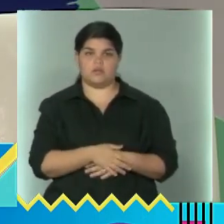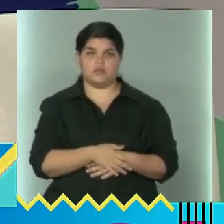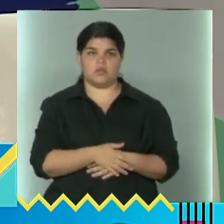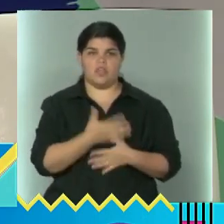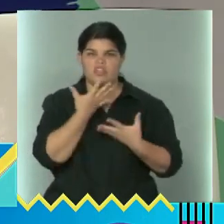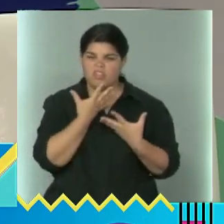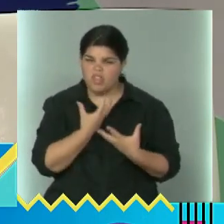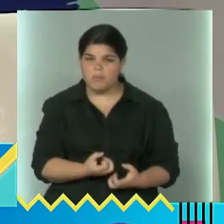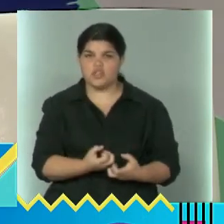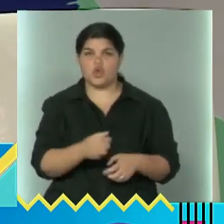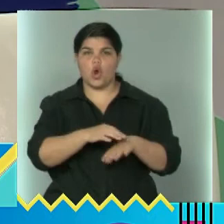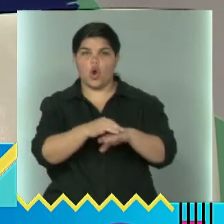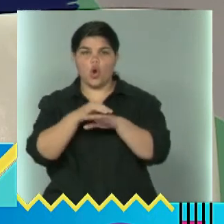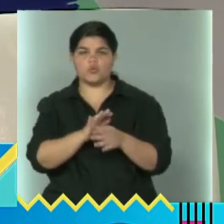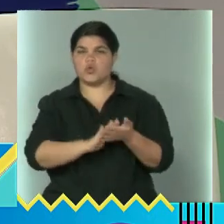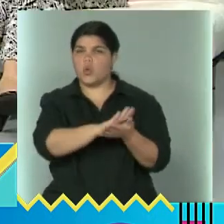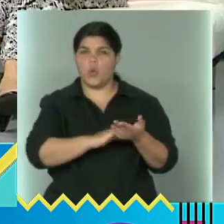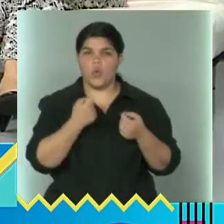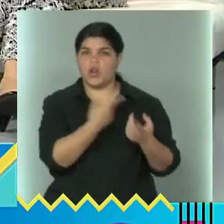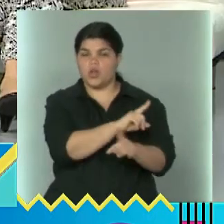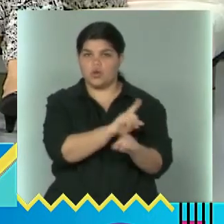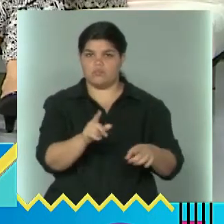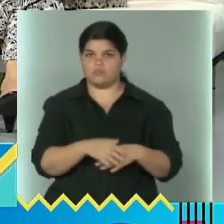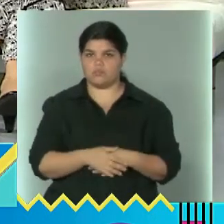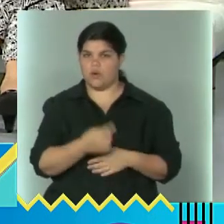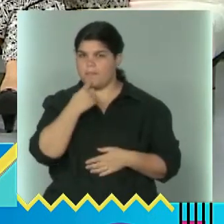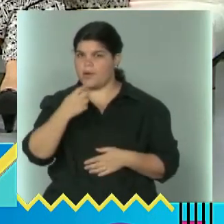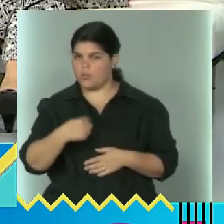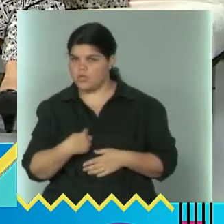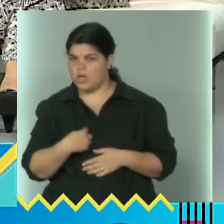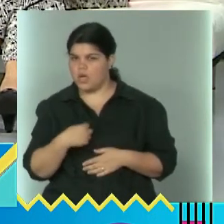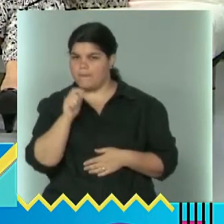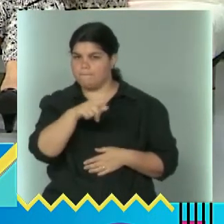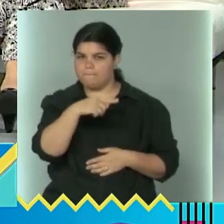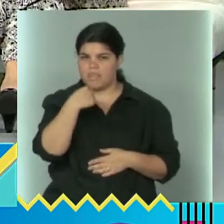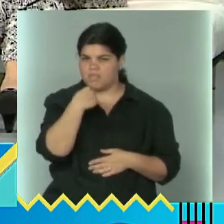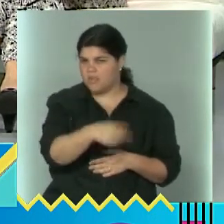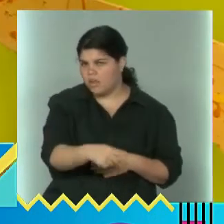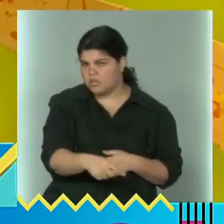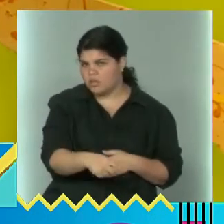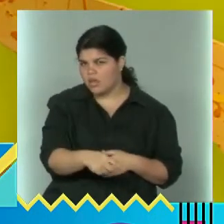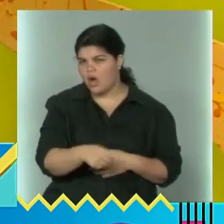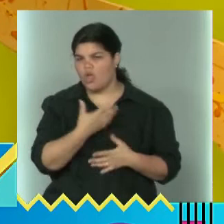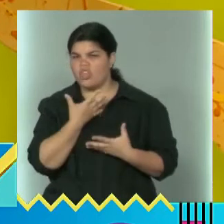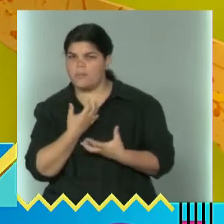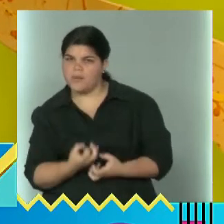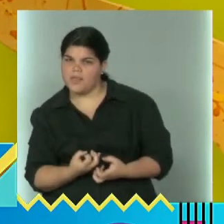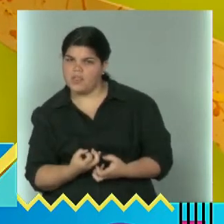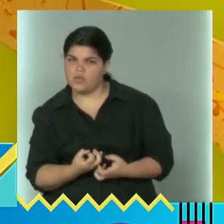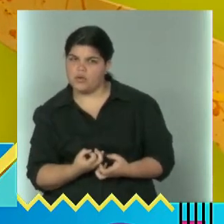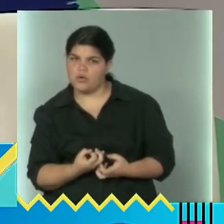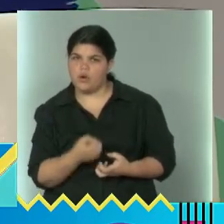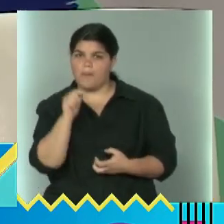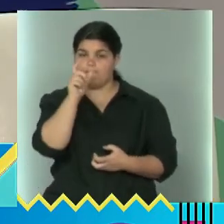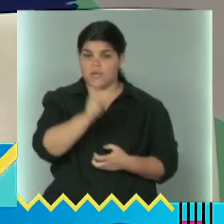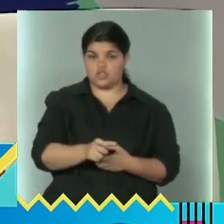depresión. La pregunta es si la persona está deprimida o si la persona está triste porque no consigue algo y cuando lo